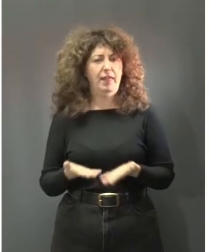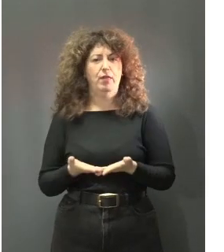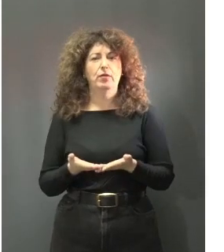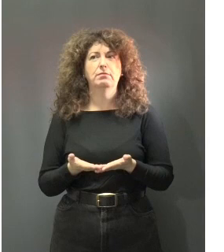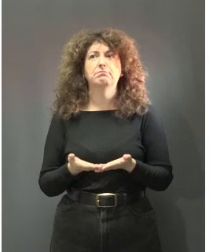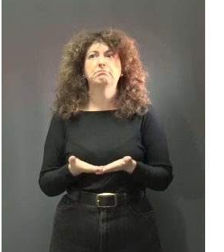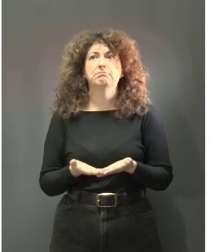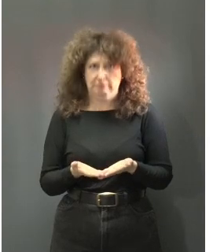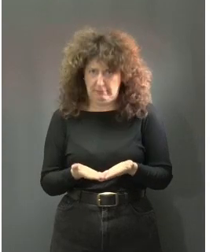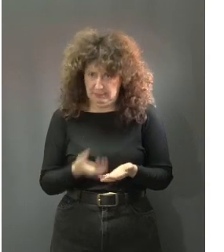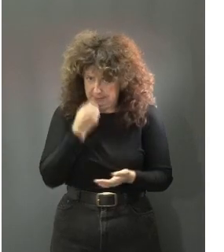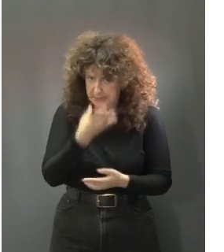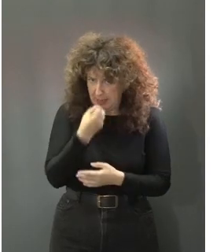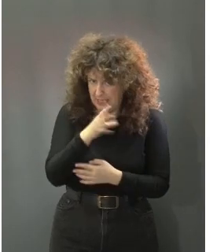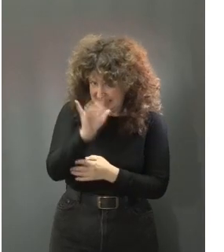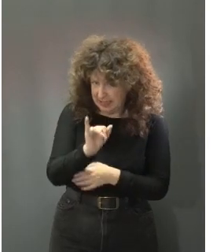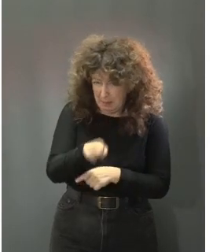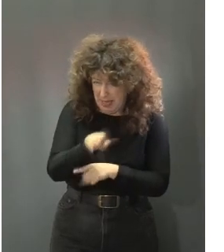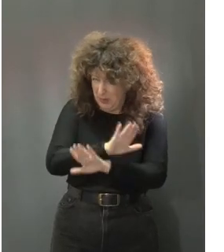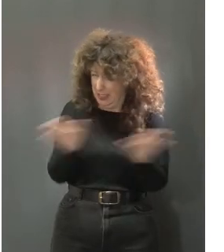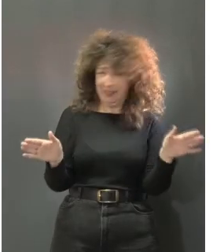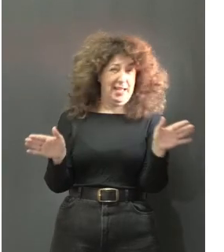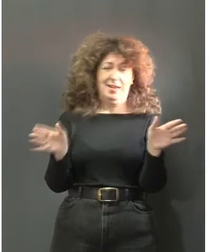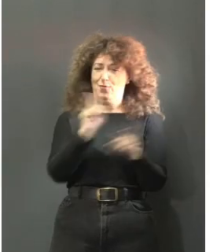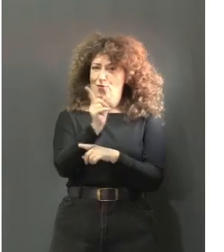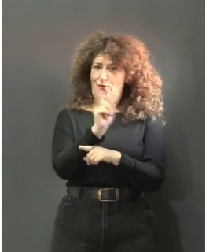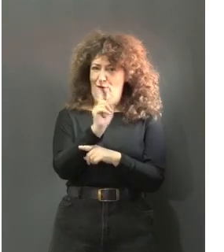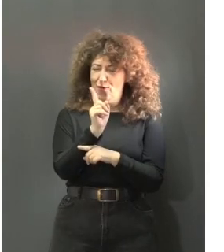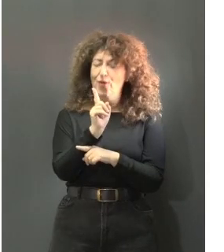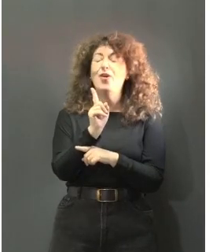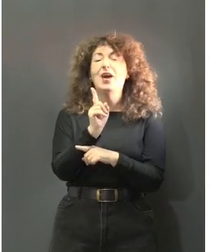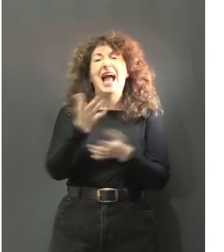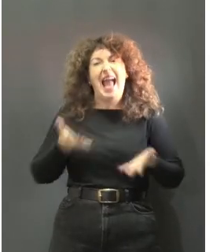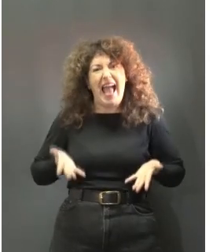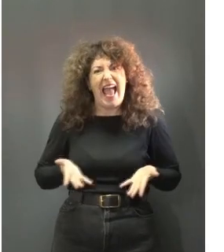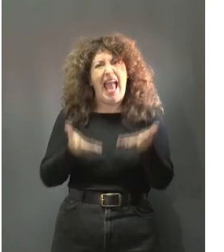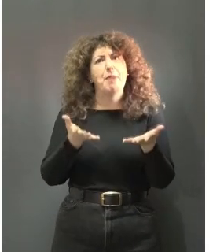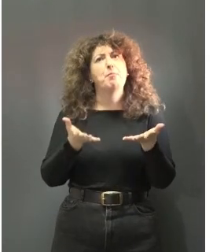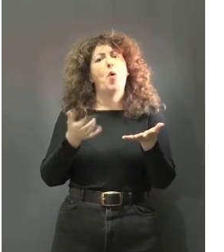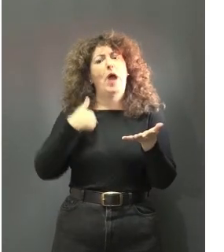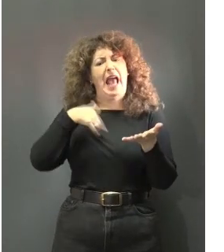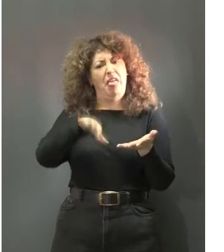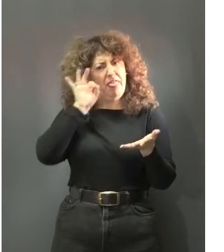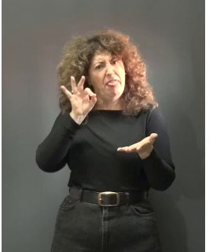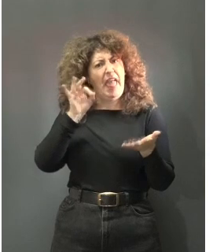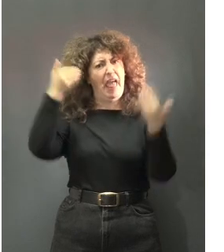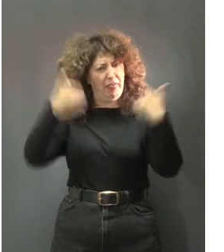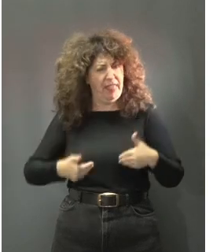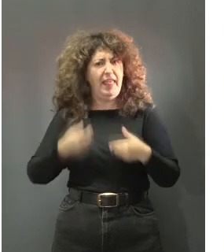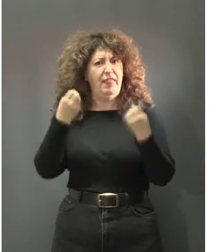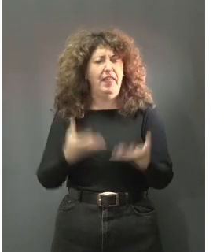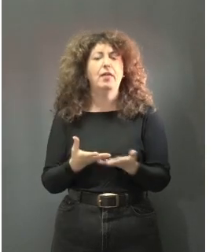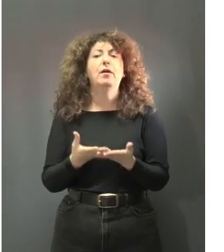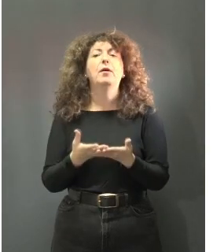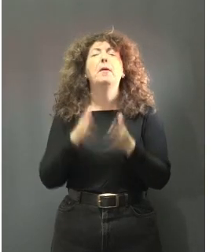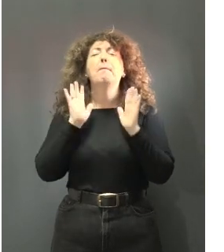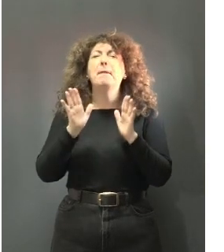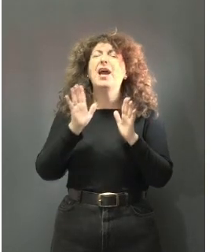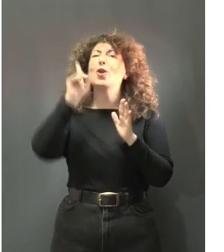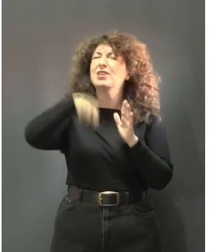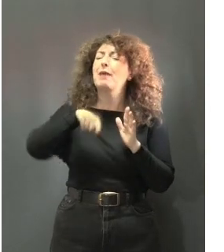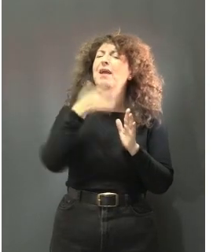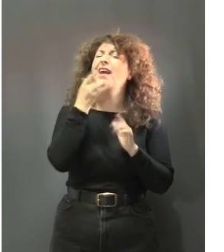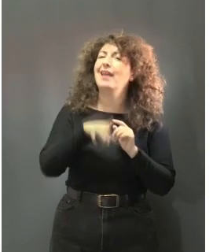empuje decidido, sí, pero no solo. El empuje decidido por aquellos organismos que